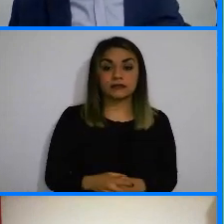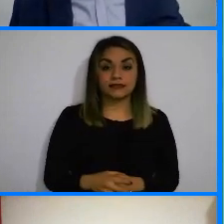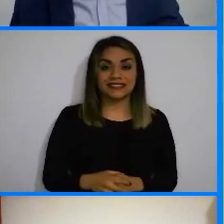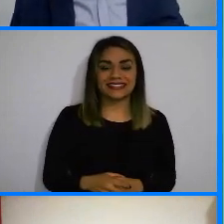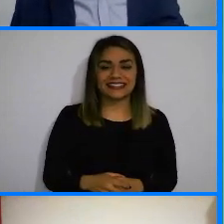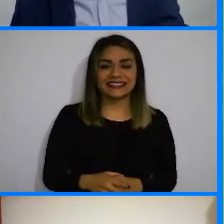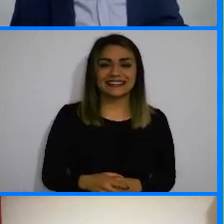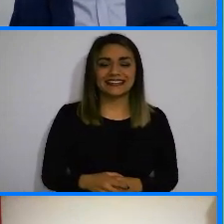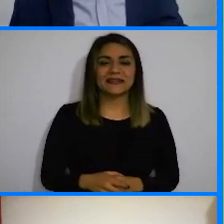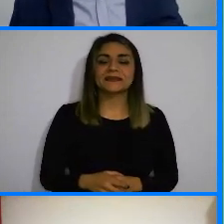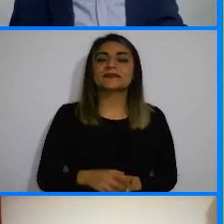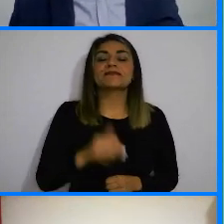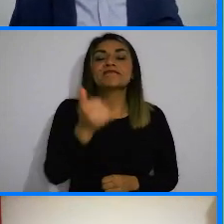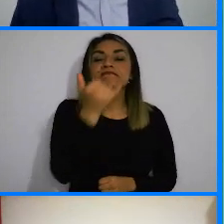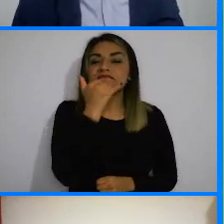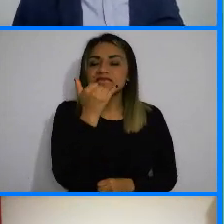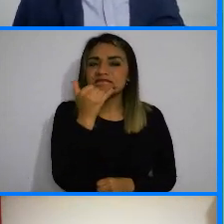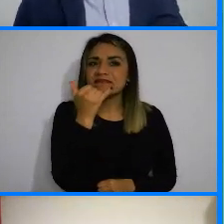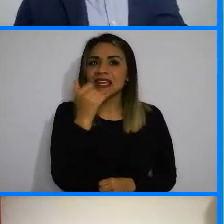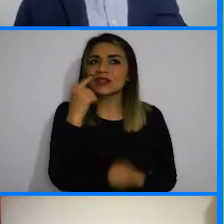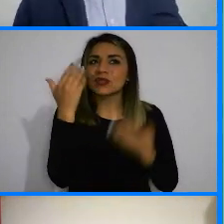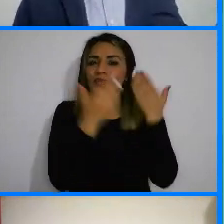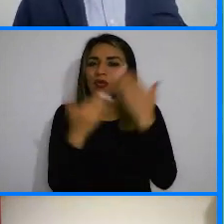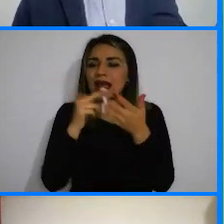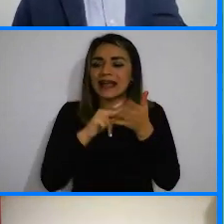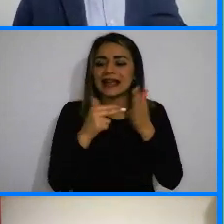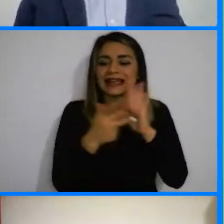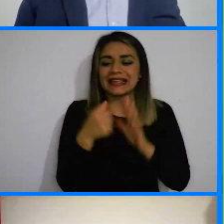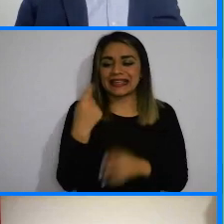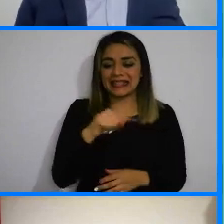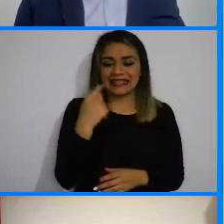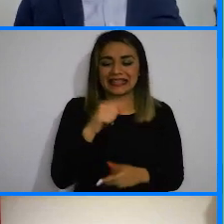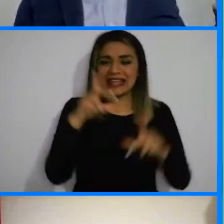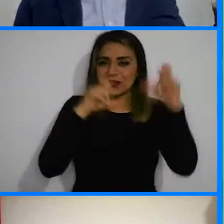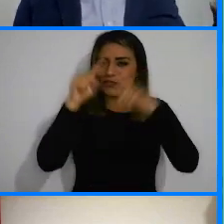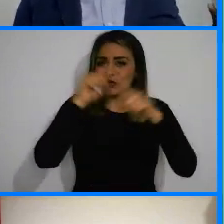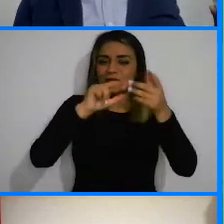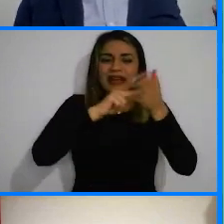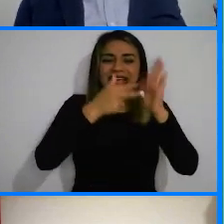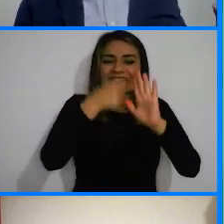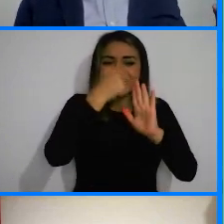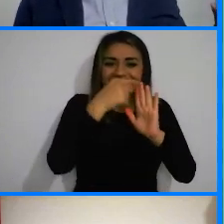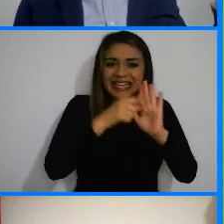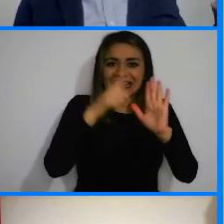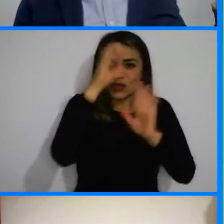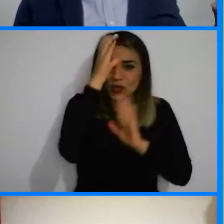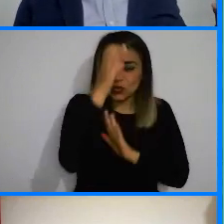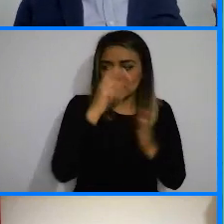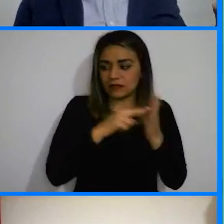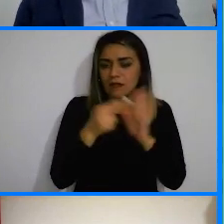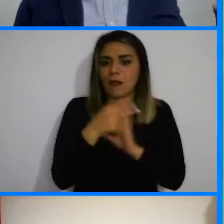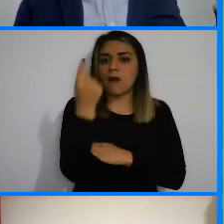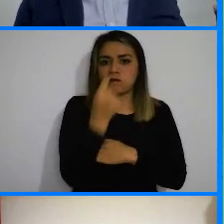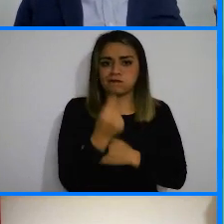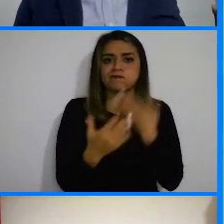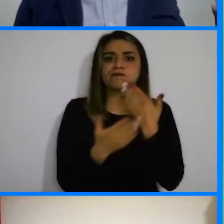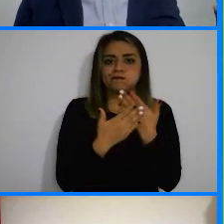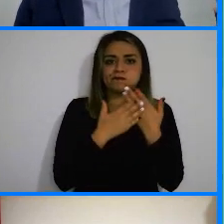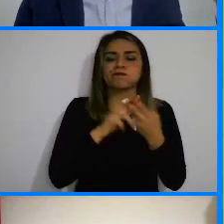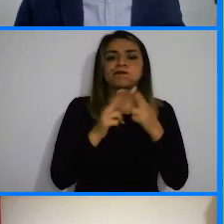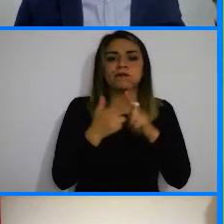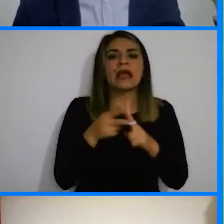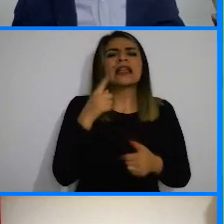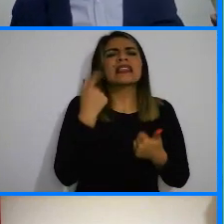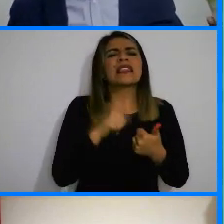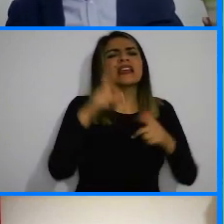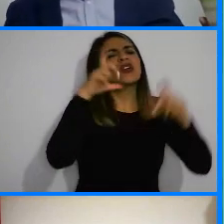Lo que pasa es que ahí tendríamos que mirar las definiciones que existen de turismo, ¿no? Sí, o sea, hay unas especificidades que te establecen qué es